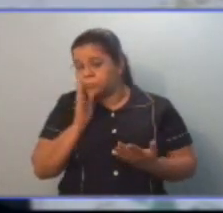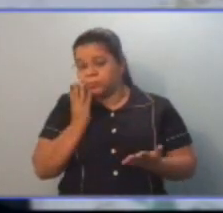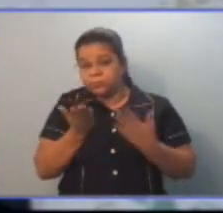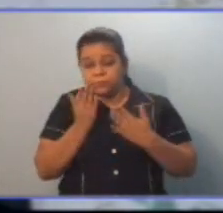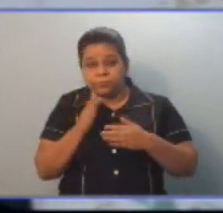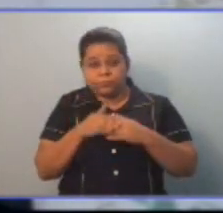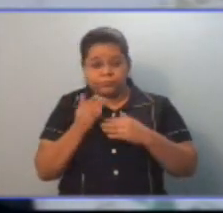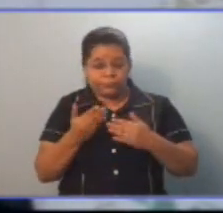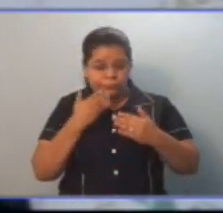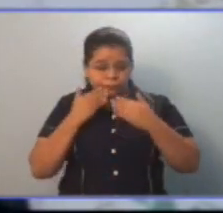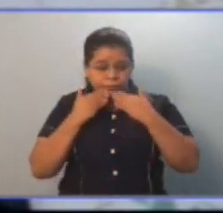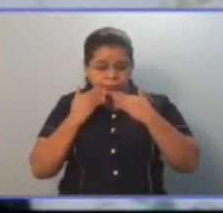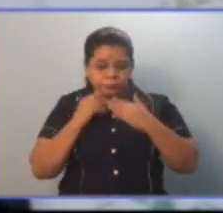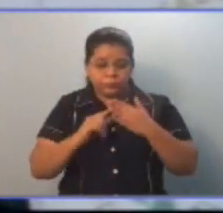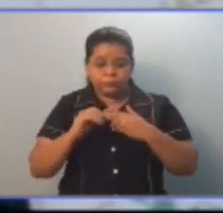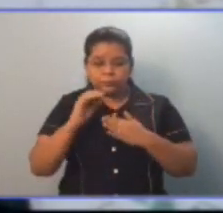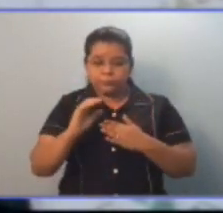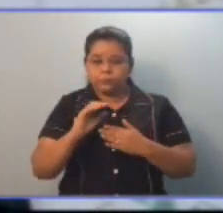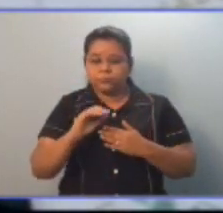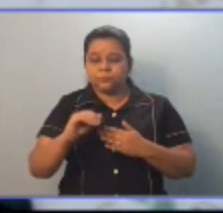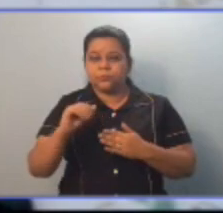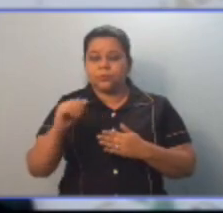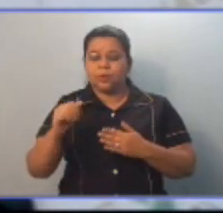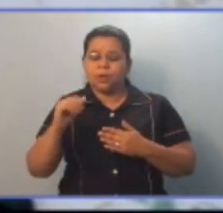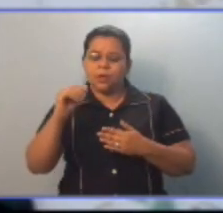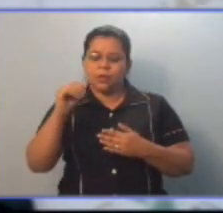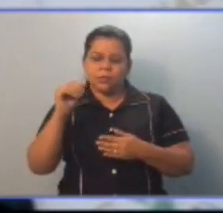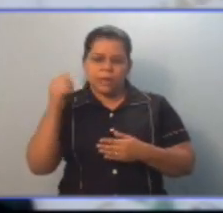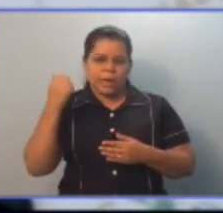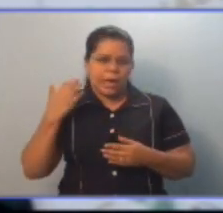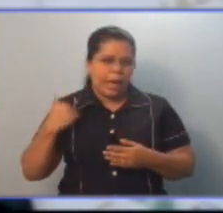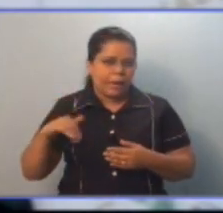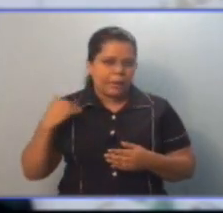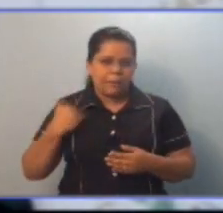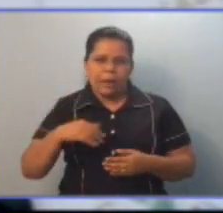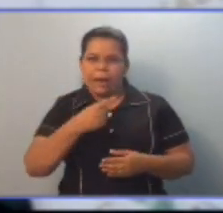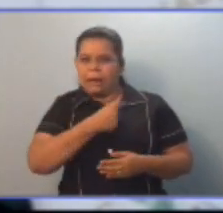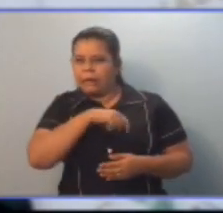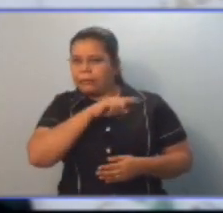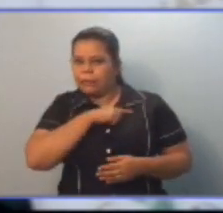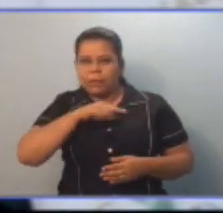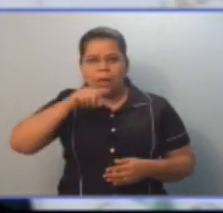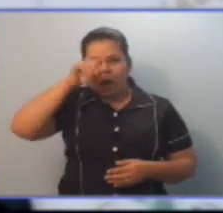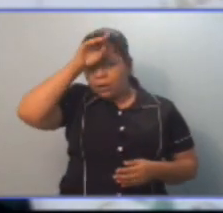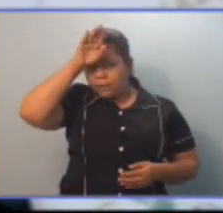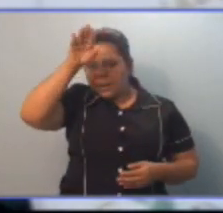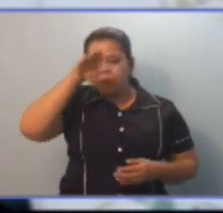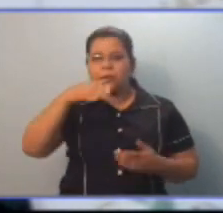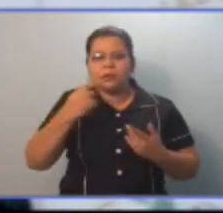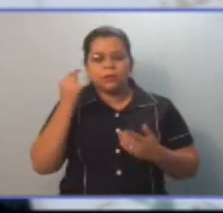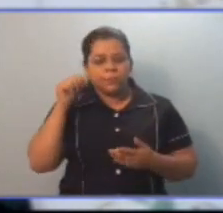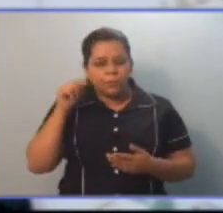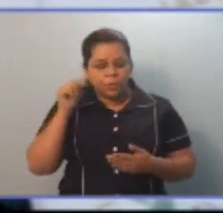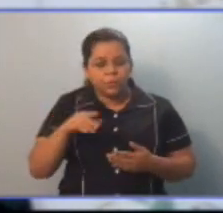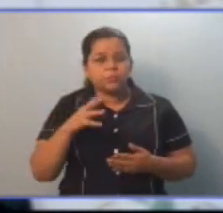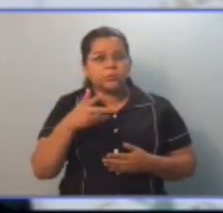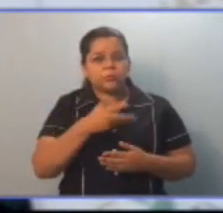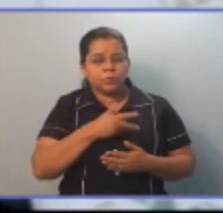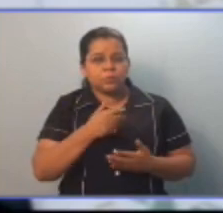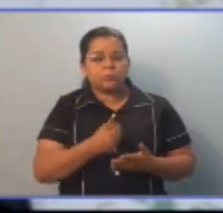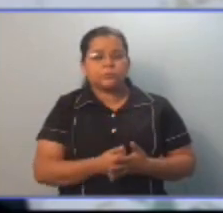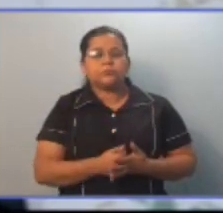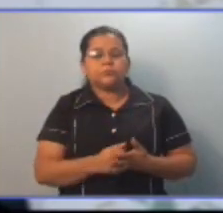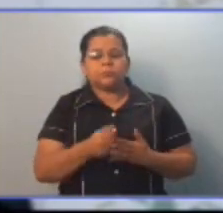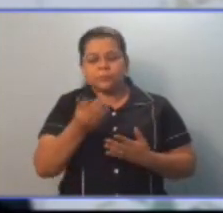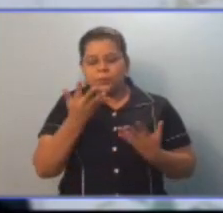interpretaciones de la doctrina constitucional alemana, chilena, colombiana o española, porque para eso fueron constituyentes y debemos de saber